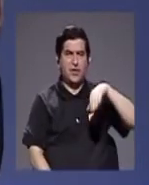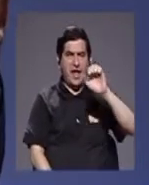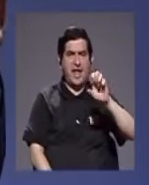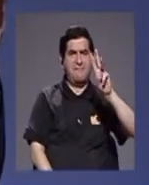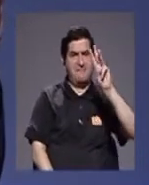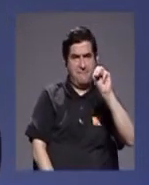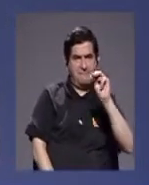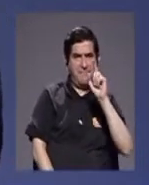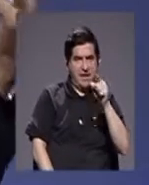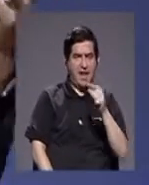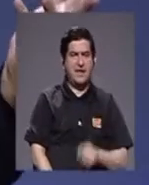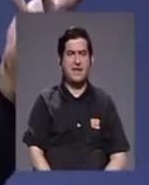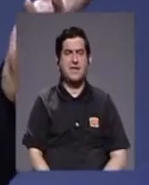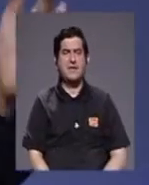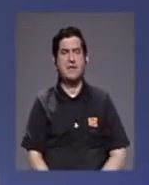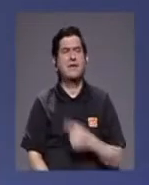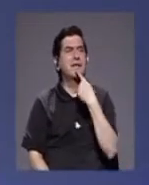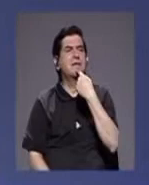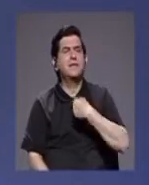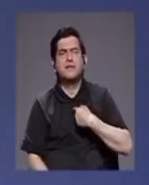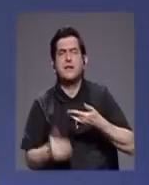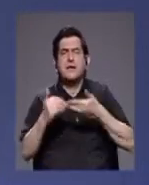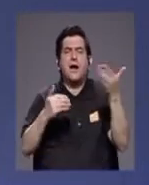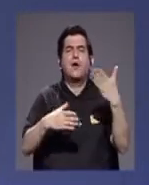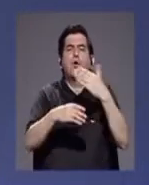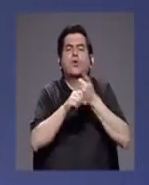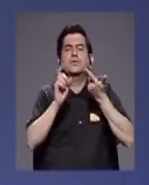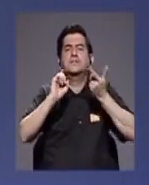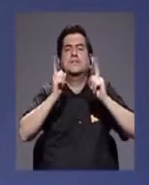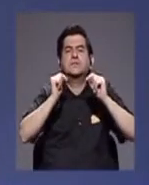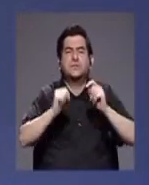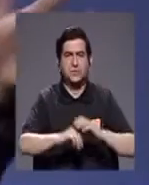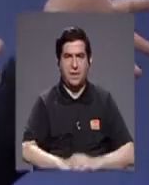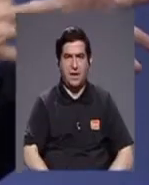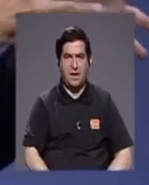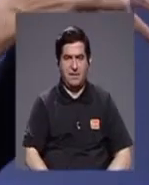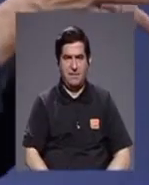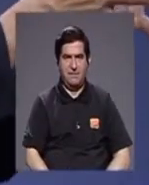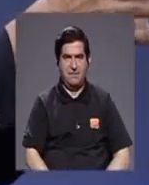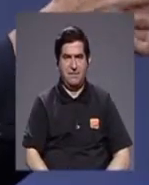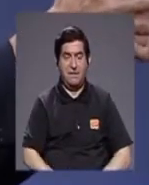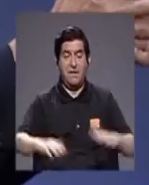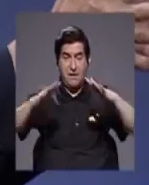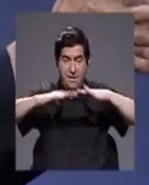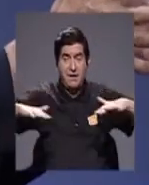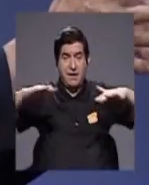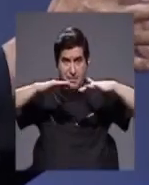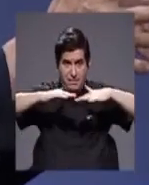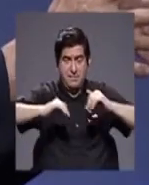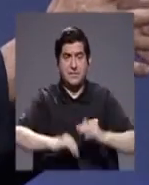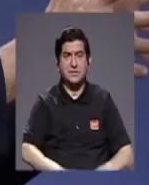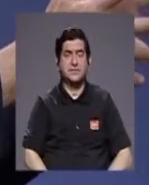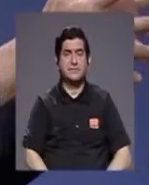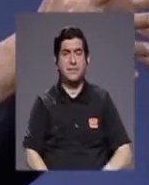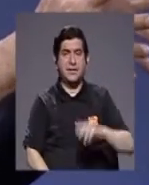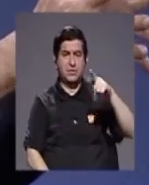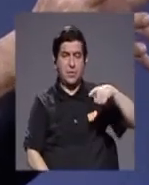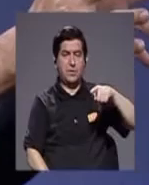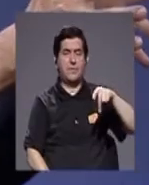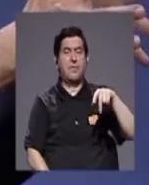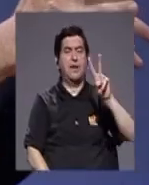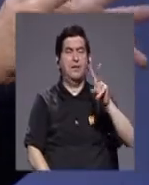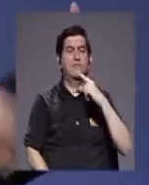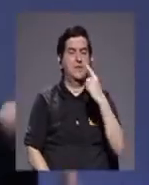que nos ilustre qué cosas podemos hacer en los ámbitos que don Pablo ha